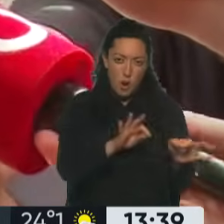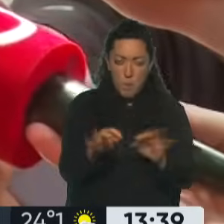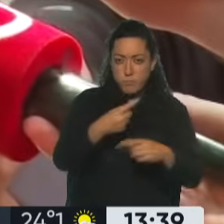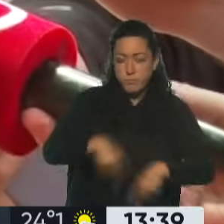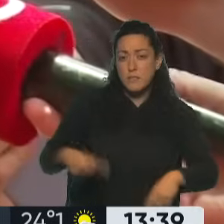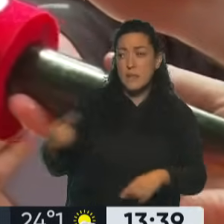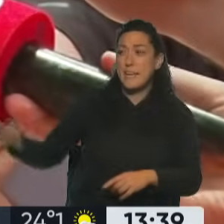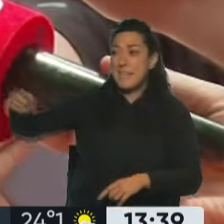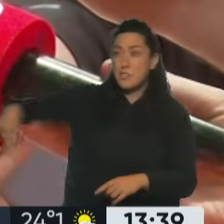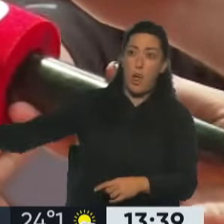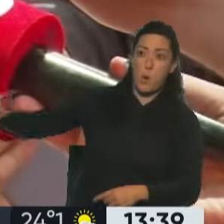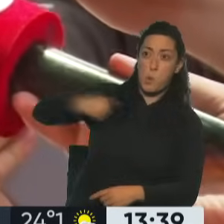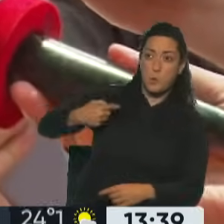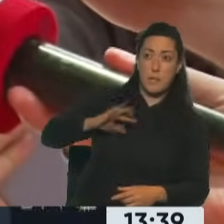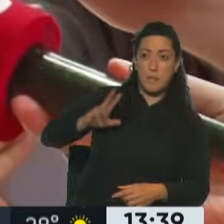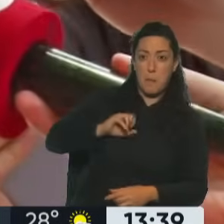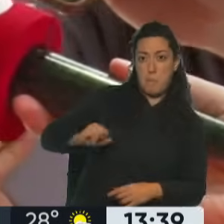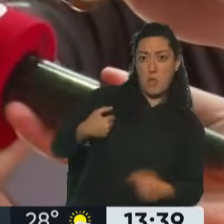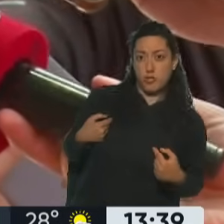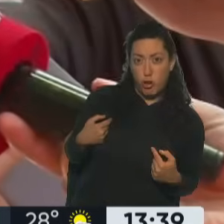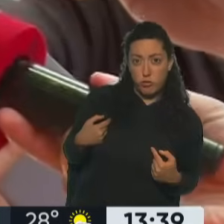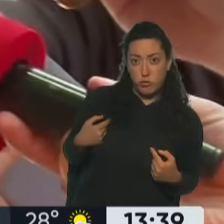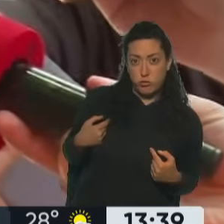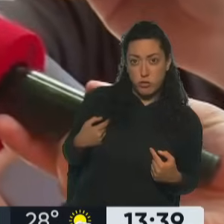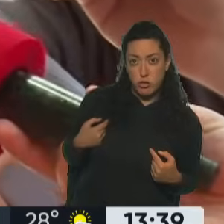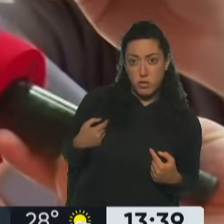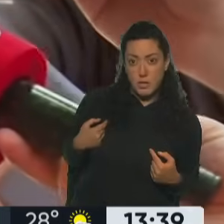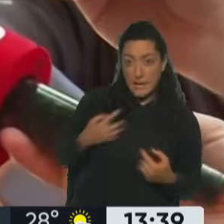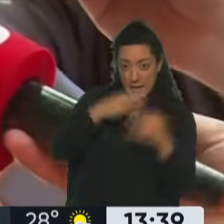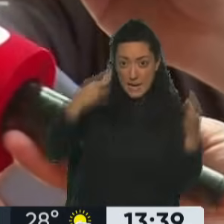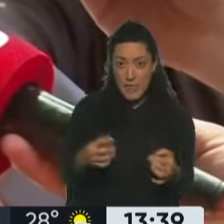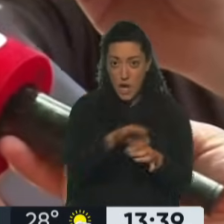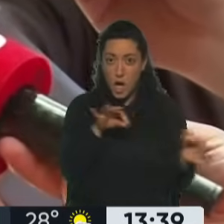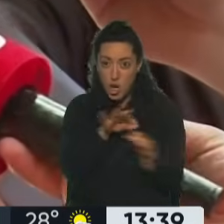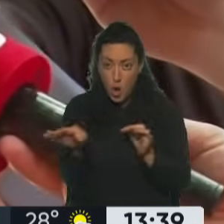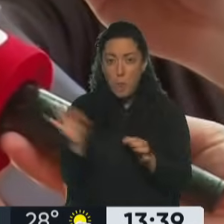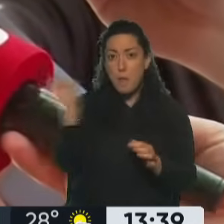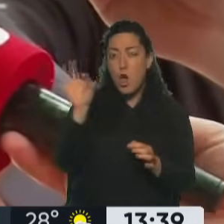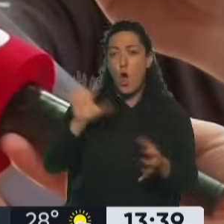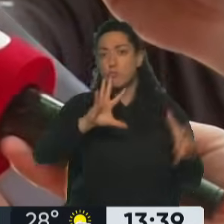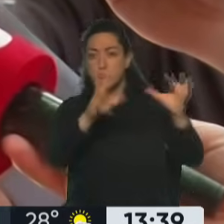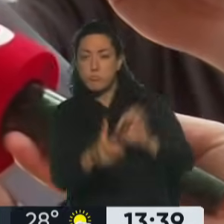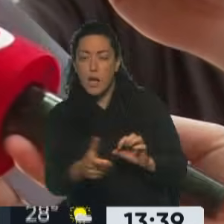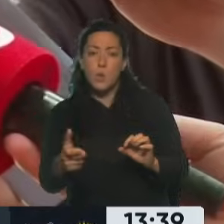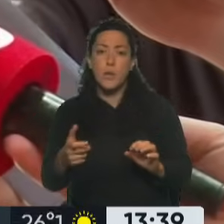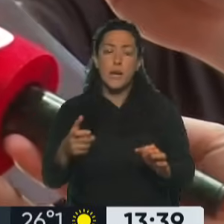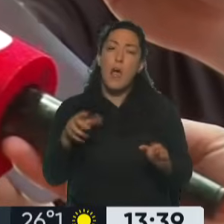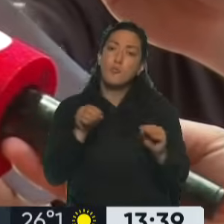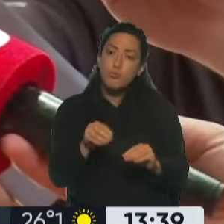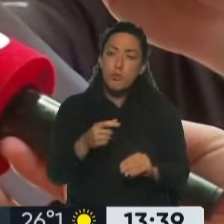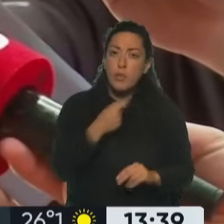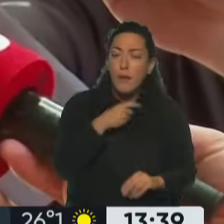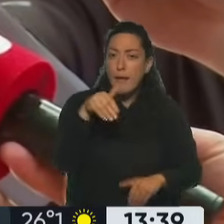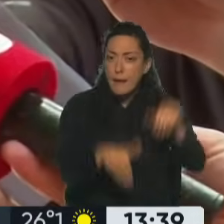acusaron de hacer fraude a nosotros y quienes rompen, intentan romper la transparencia